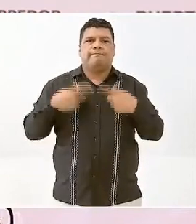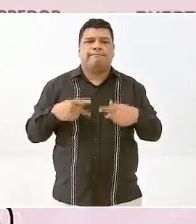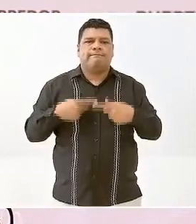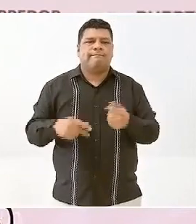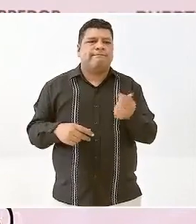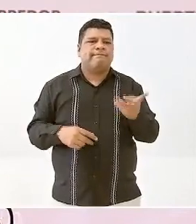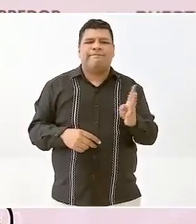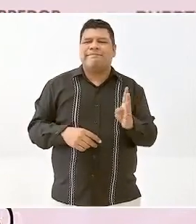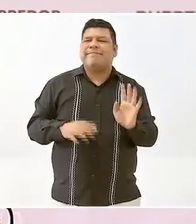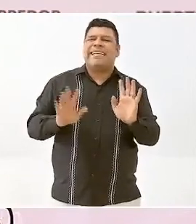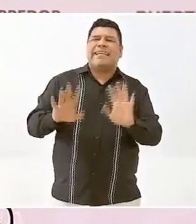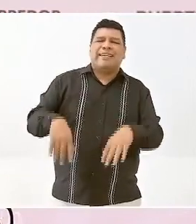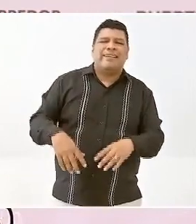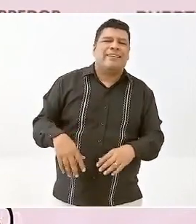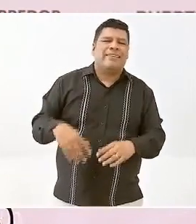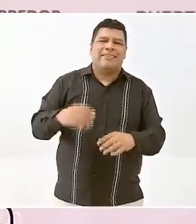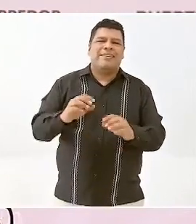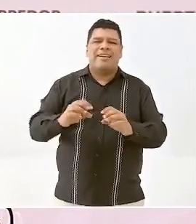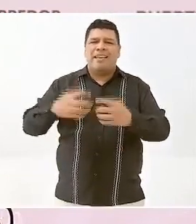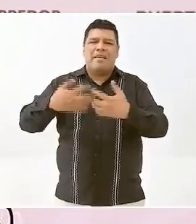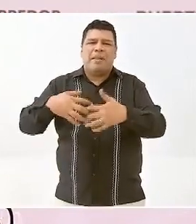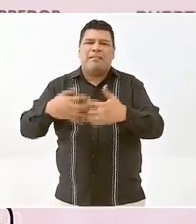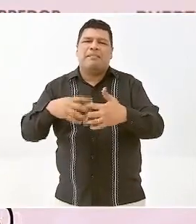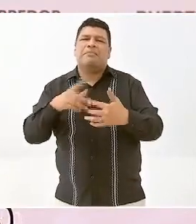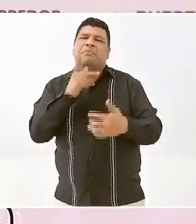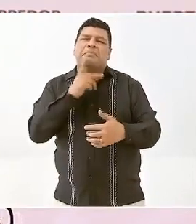desear las refinerías.